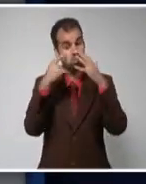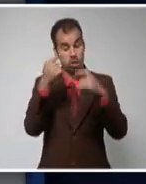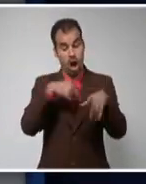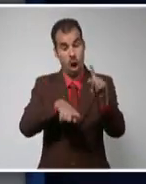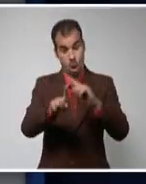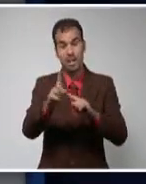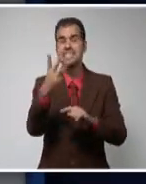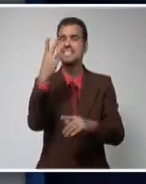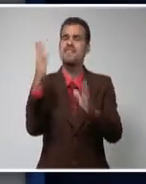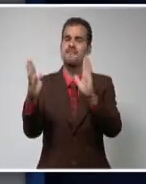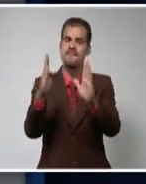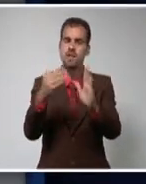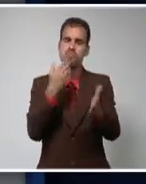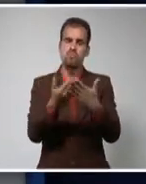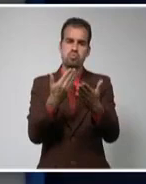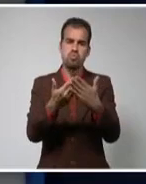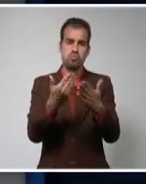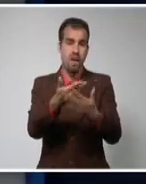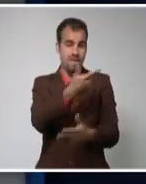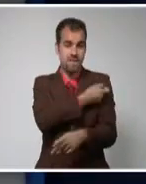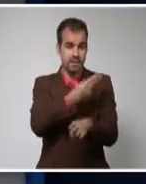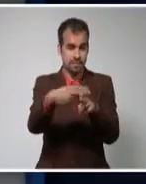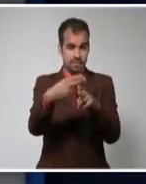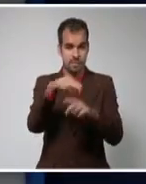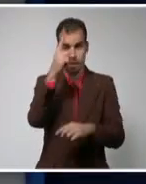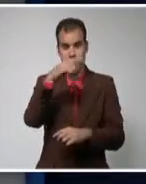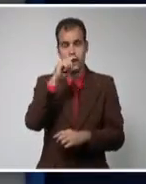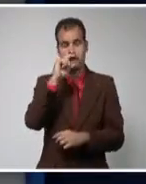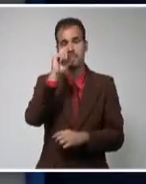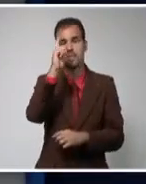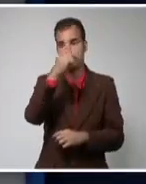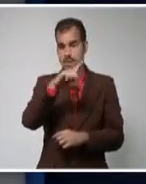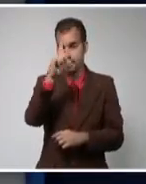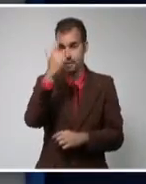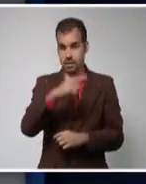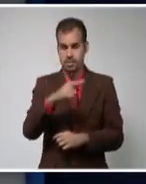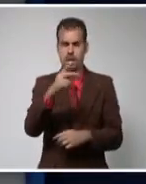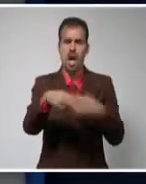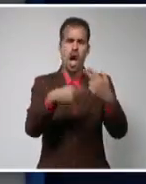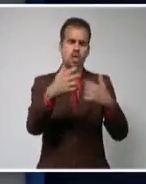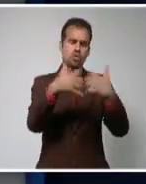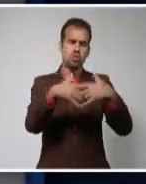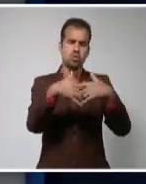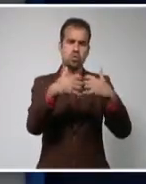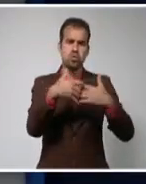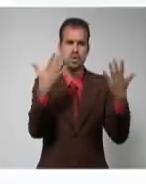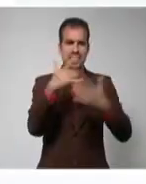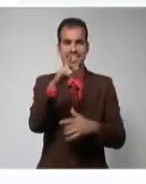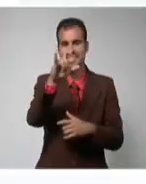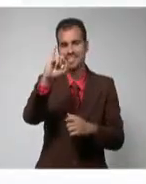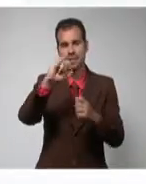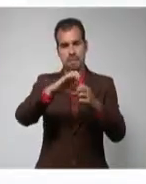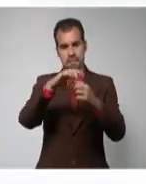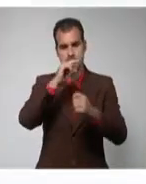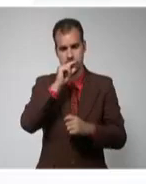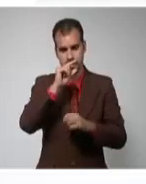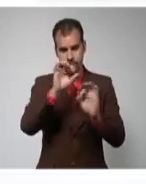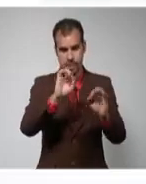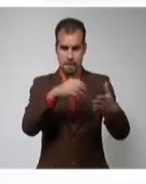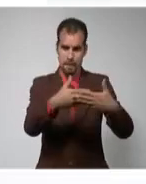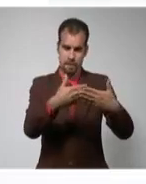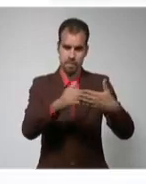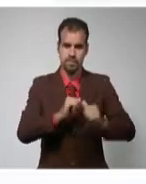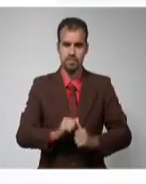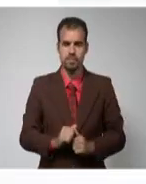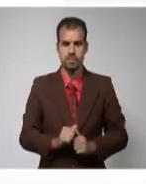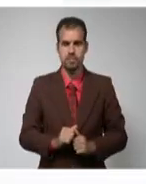del candidato vacunal contra la COVID-19 Abdala, desarrollado por el Centro de Ingeniería Genética y Biotecnología. En su cuenta oficial en Twitter,